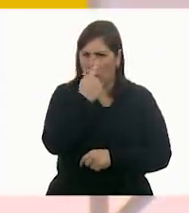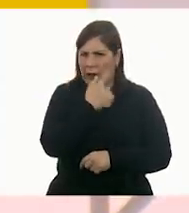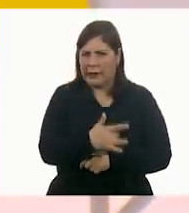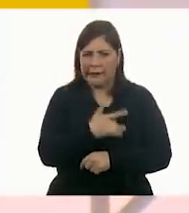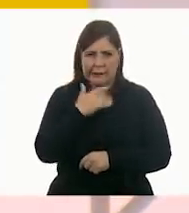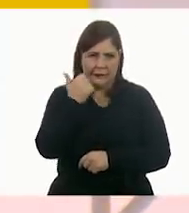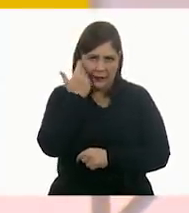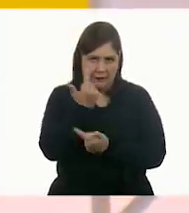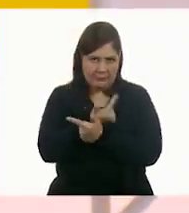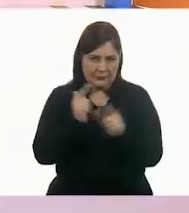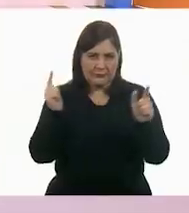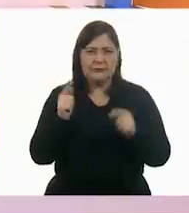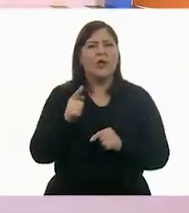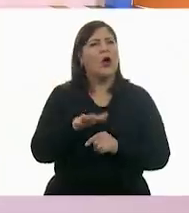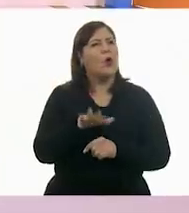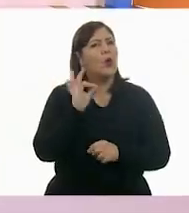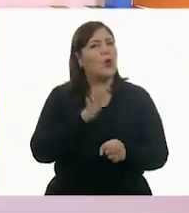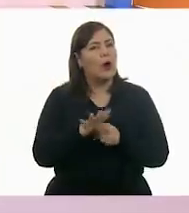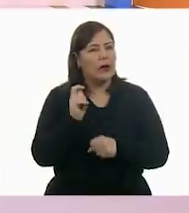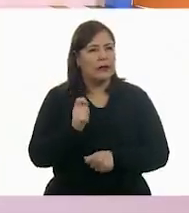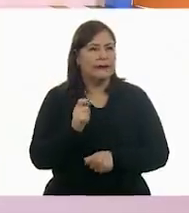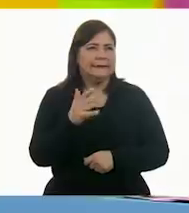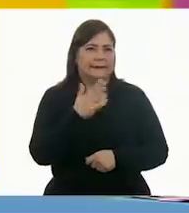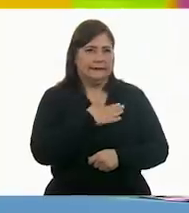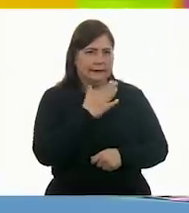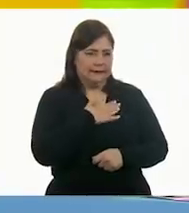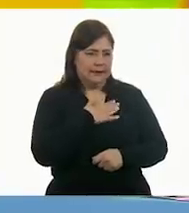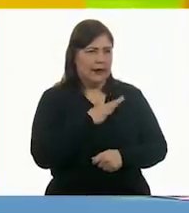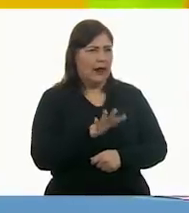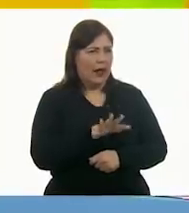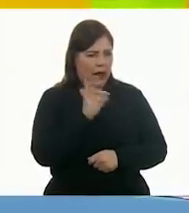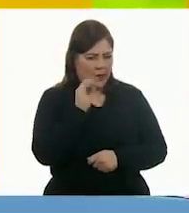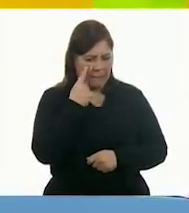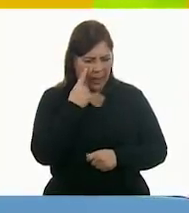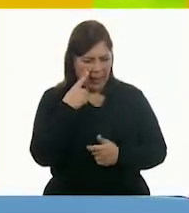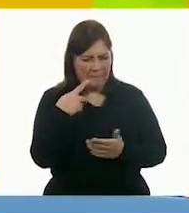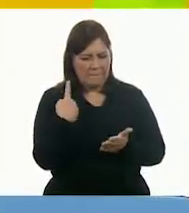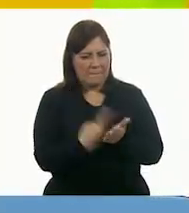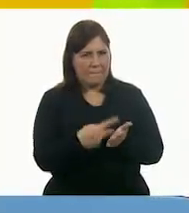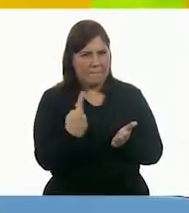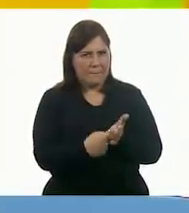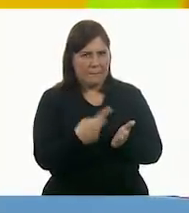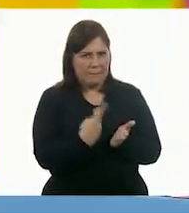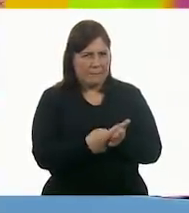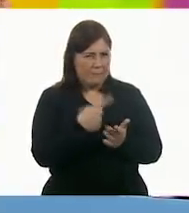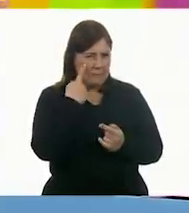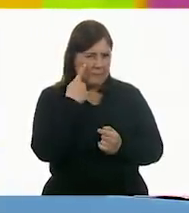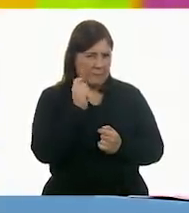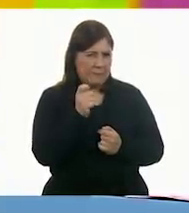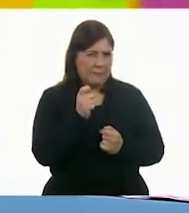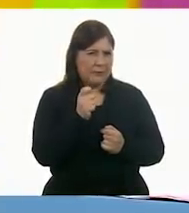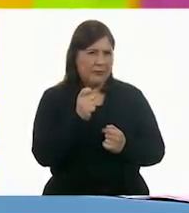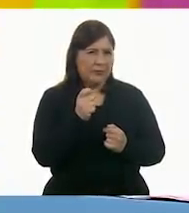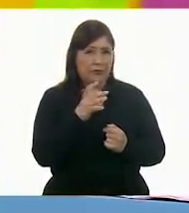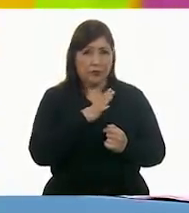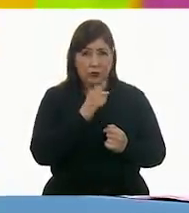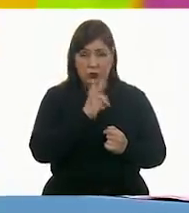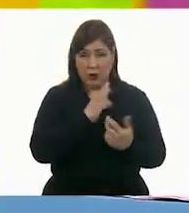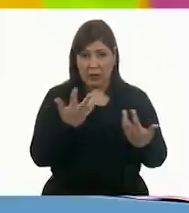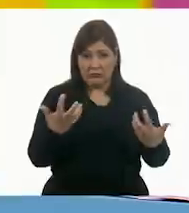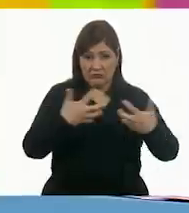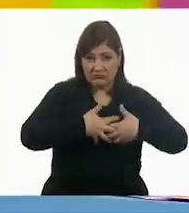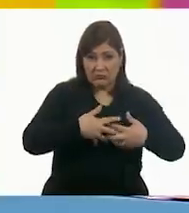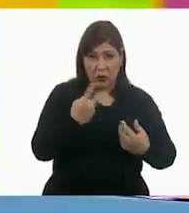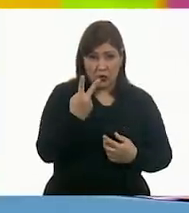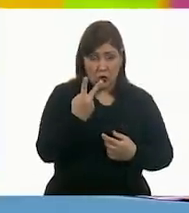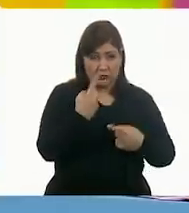escoger? Yo voy a escoger este que es así plateadito. Ok. ¿Y puedo ponerle dos colores? Sí,